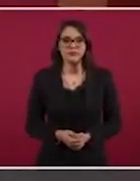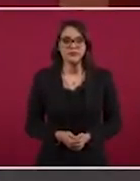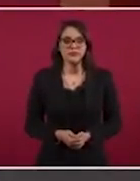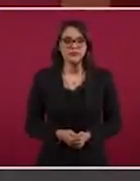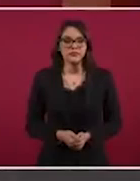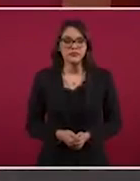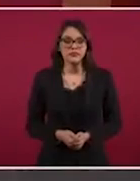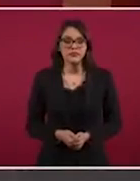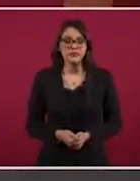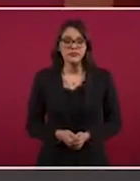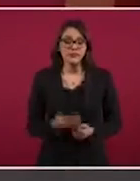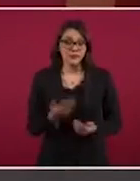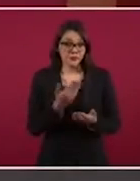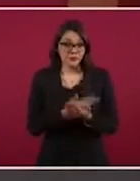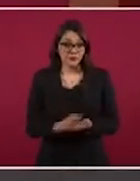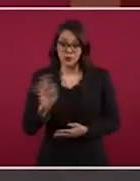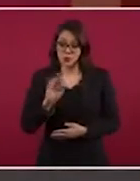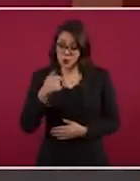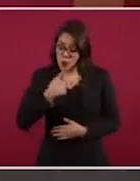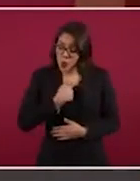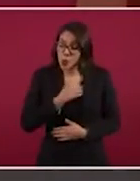que si yo pudiera,